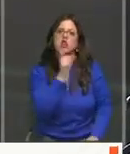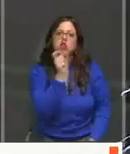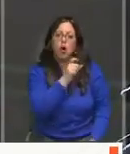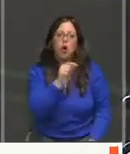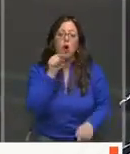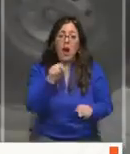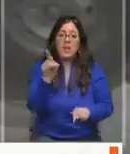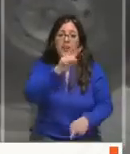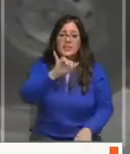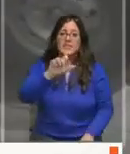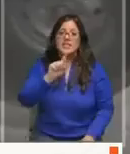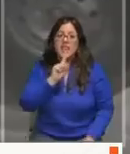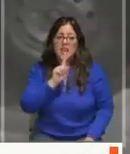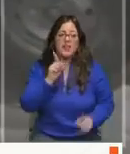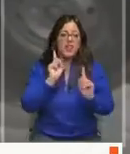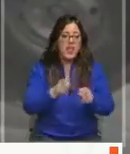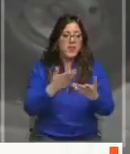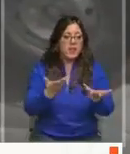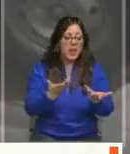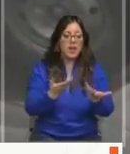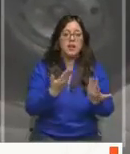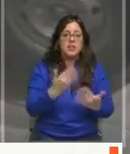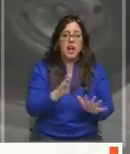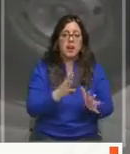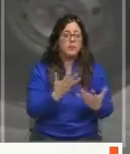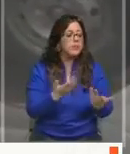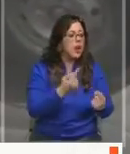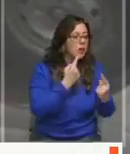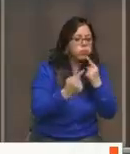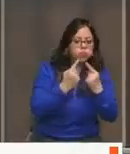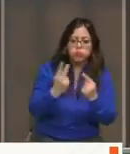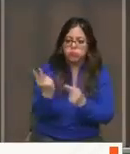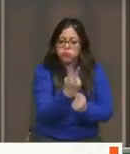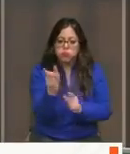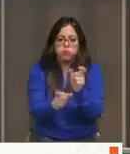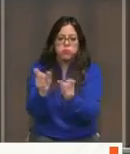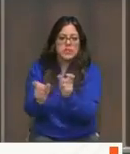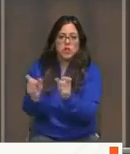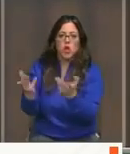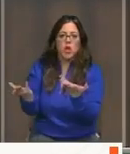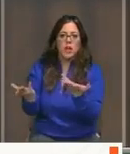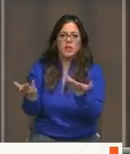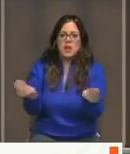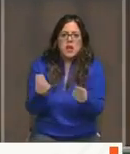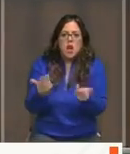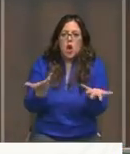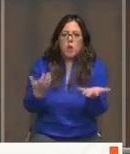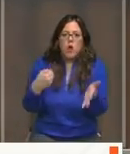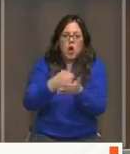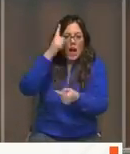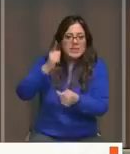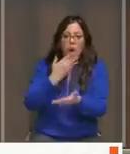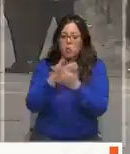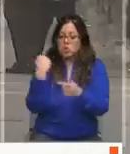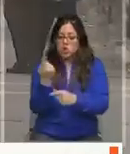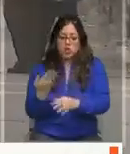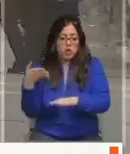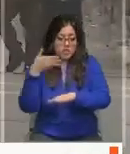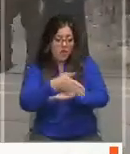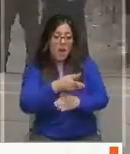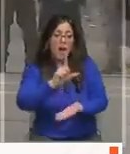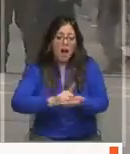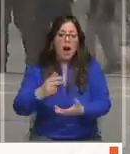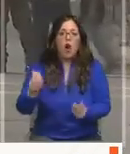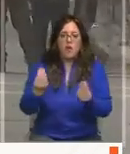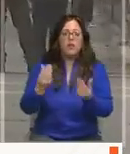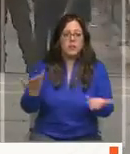ambos conductores para determinar, ¿no es cierto?, cómo ocurrió el accidente. Cuando nosotros nos constituimos en el lugar, obviamente recibimos un